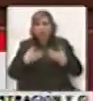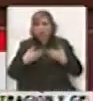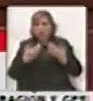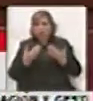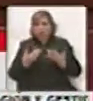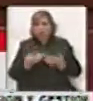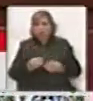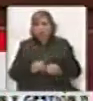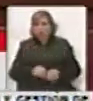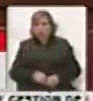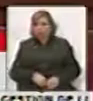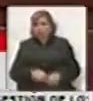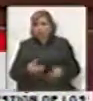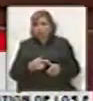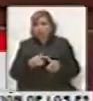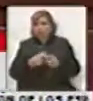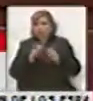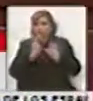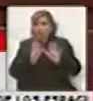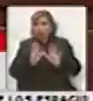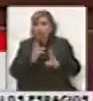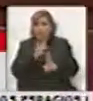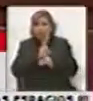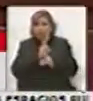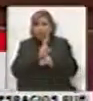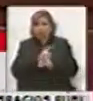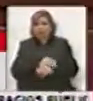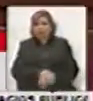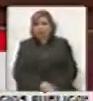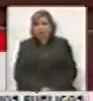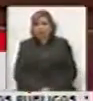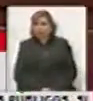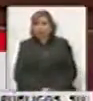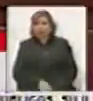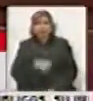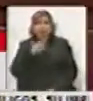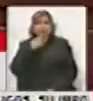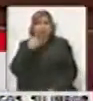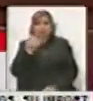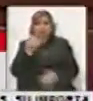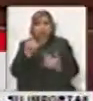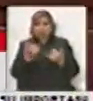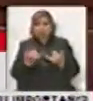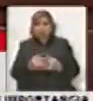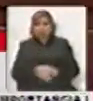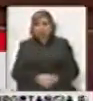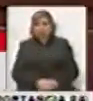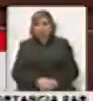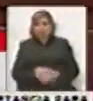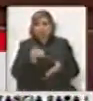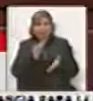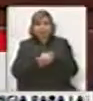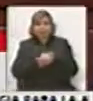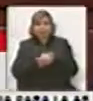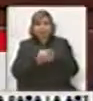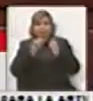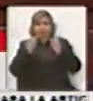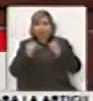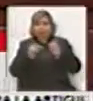promover, presidente. Entonces, hay que tener cuidado. Se ha dicho hoy día, por ejemplo, que en